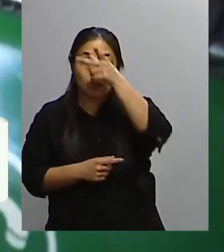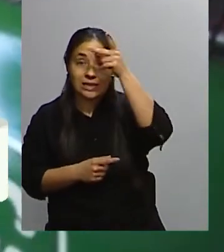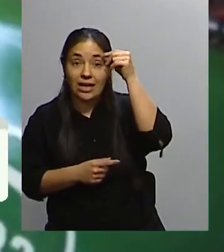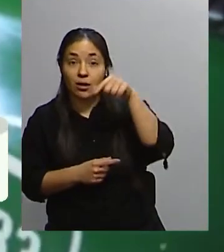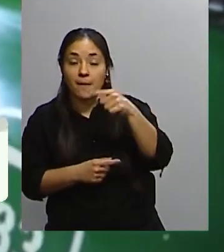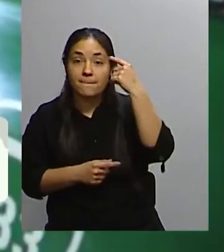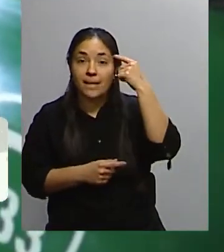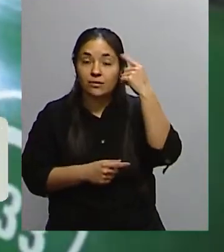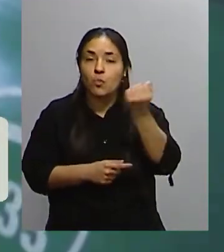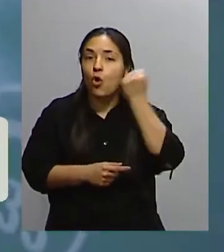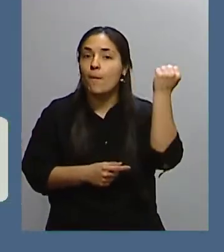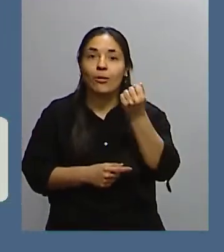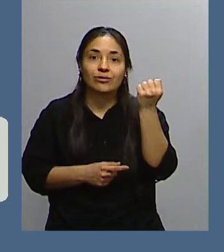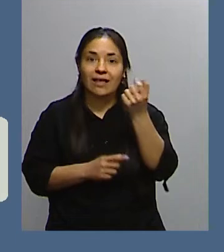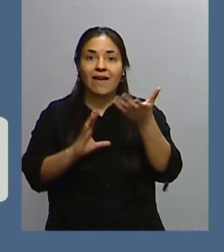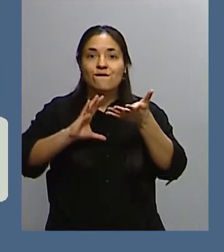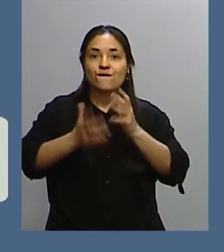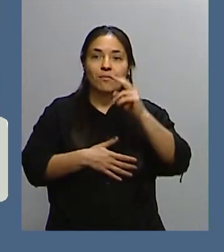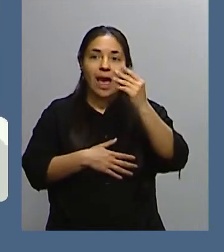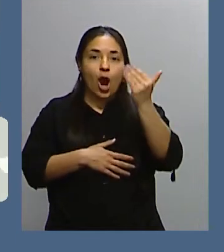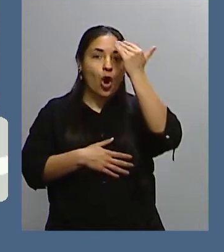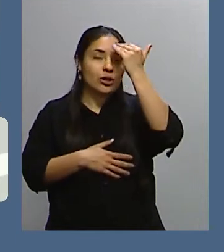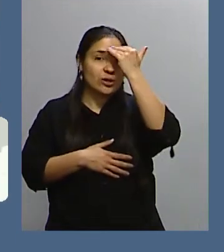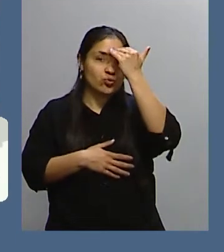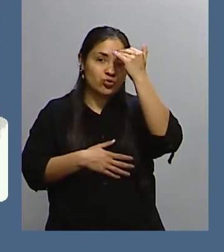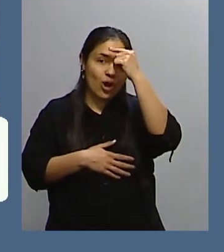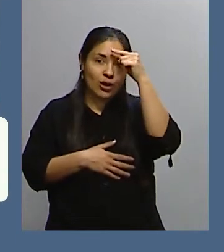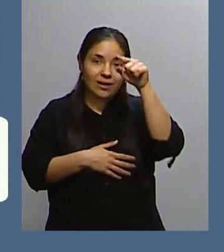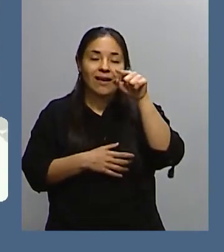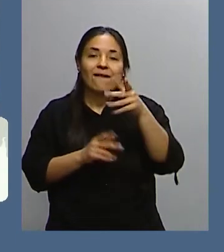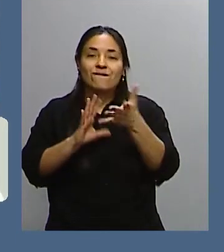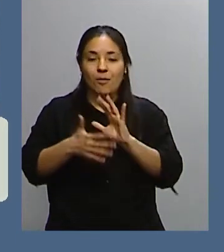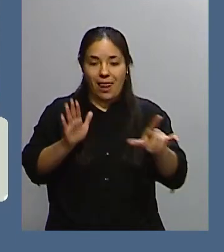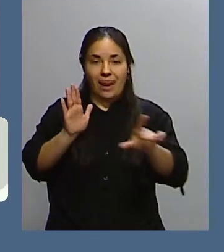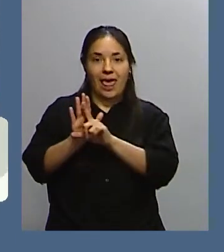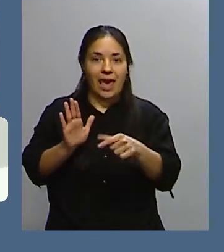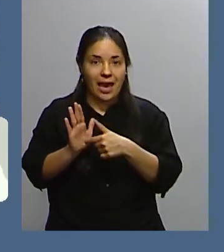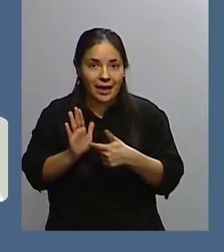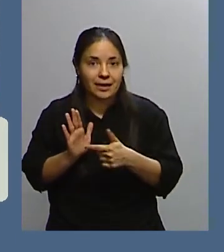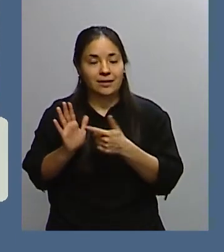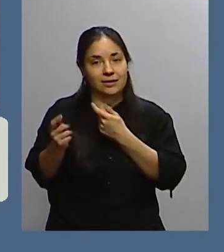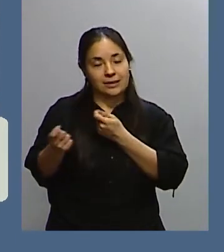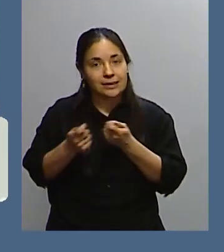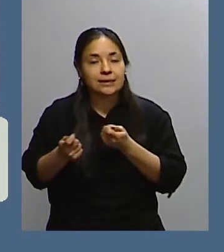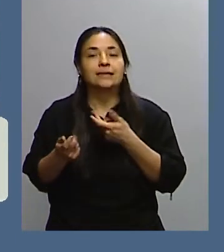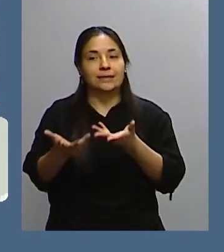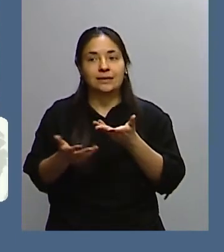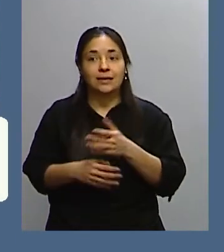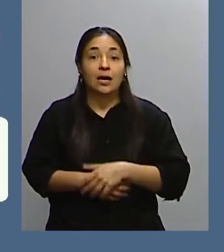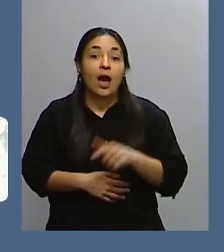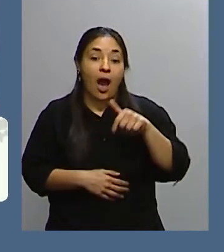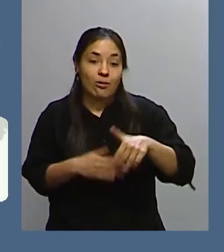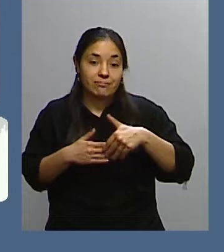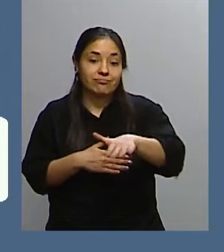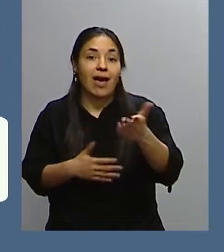estrategia constitucional de hacer todo esto en un marco legal, pacífico, democrático, ha tenido hasta ahora un gran apoyo. Bueno, ahora vamos a